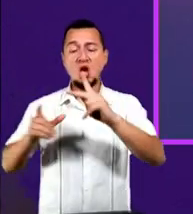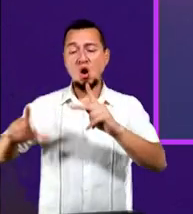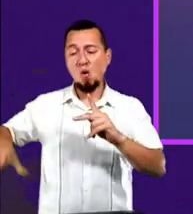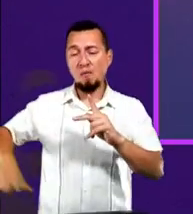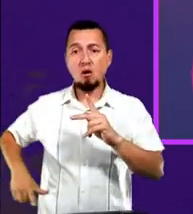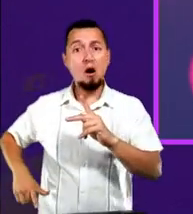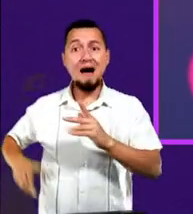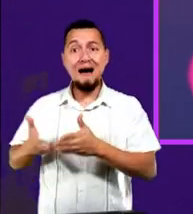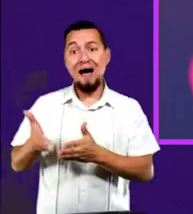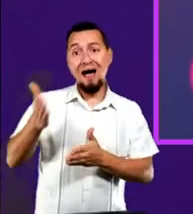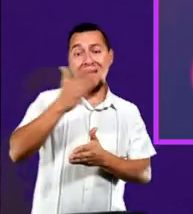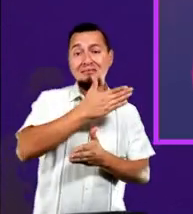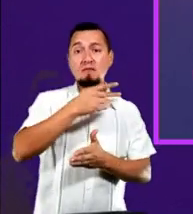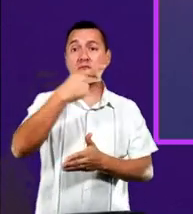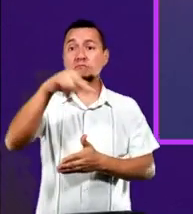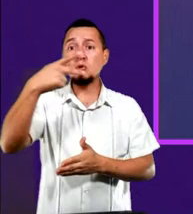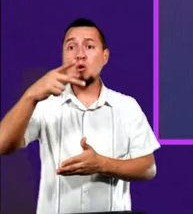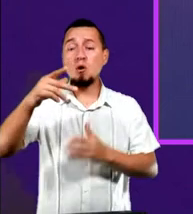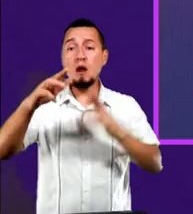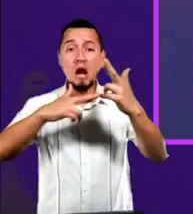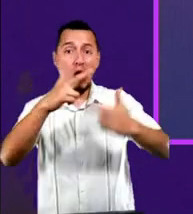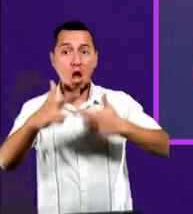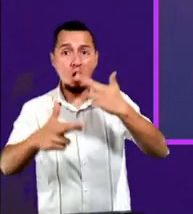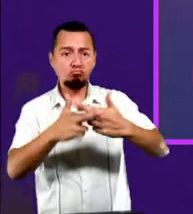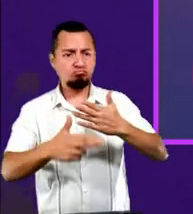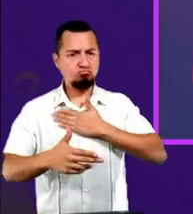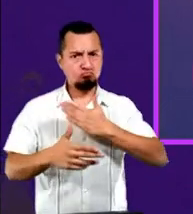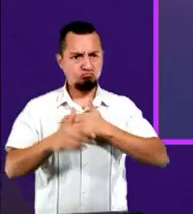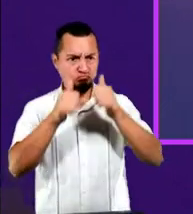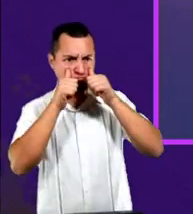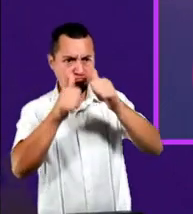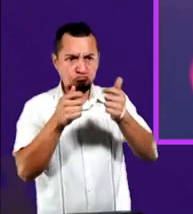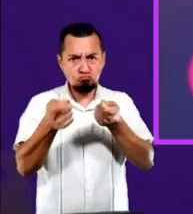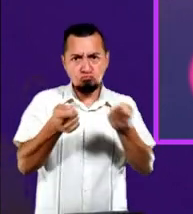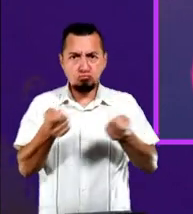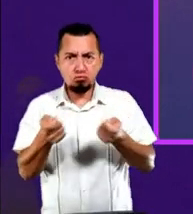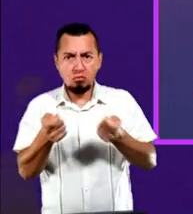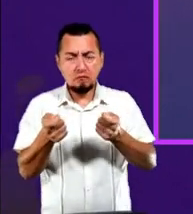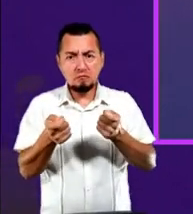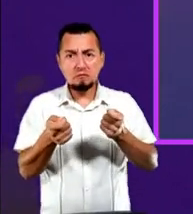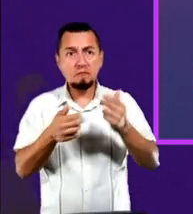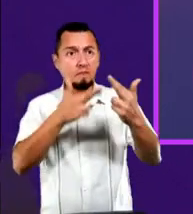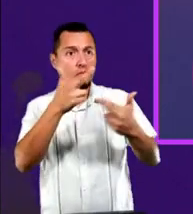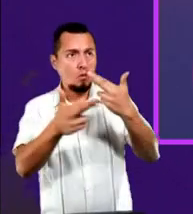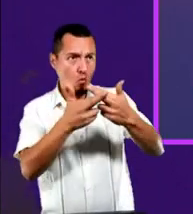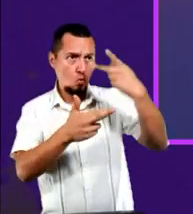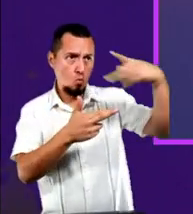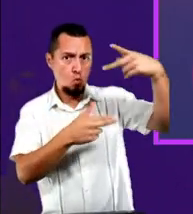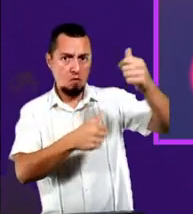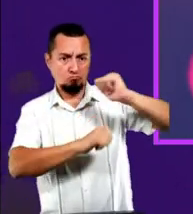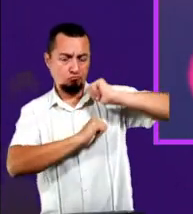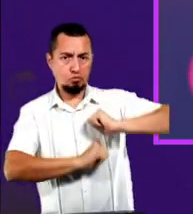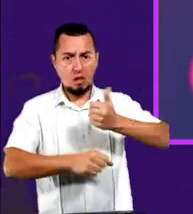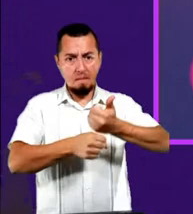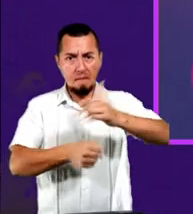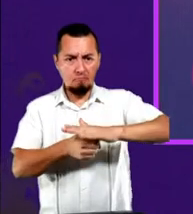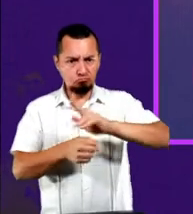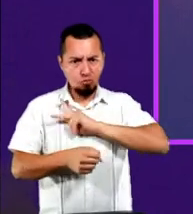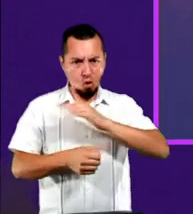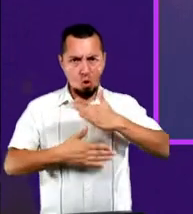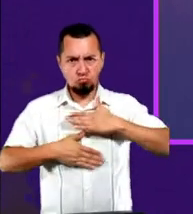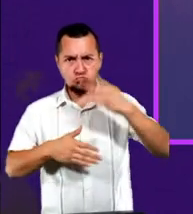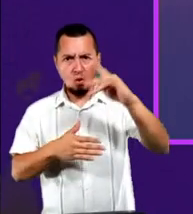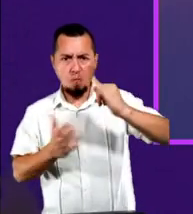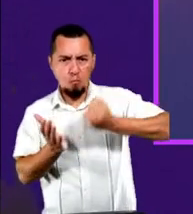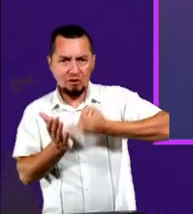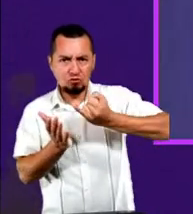la impartición de la justicia administrativa y la política en ese vasto